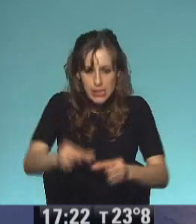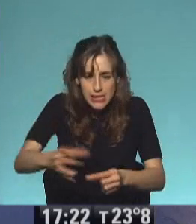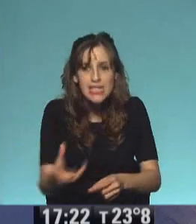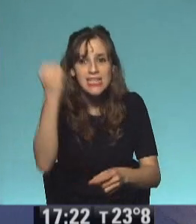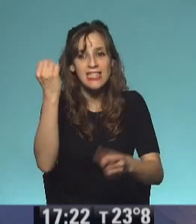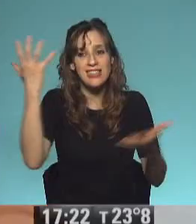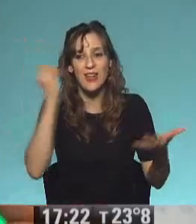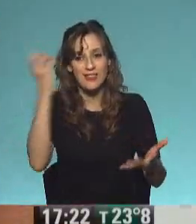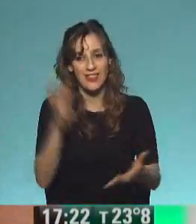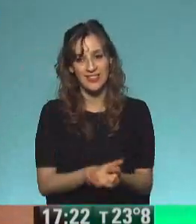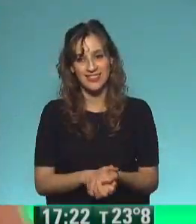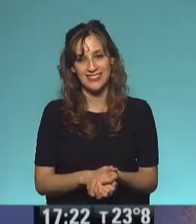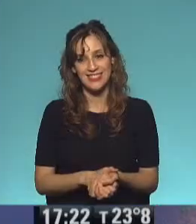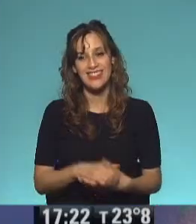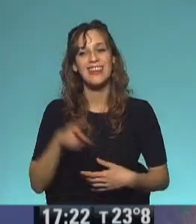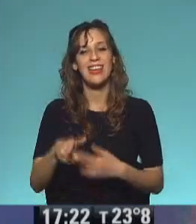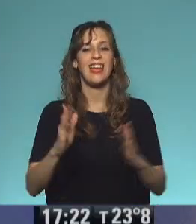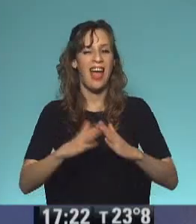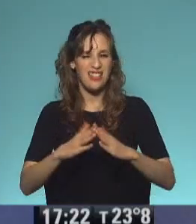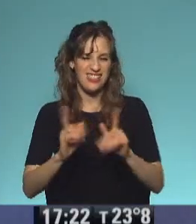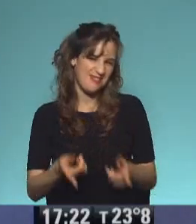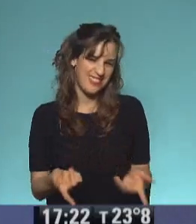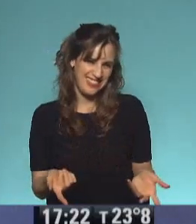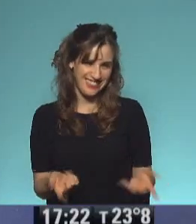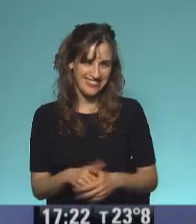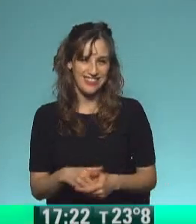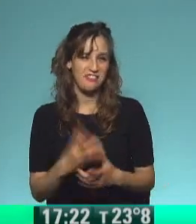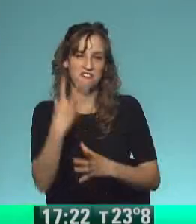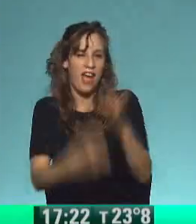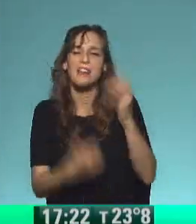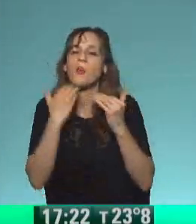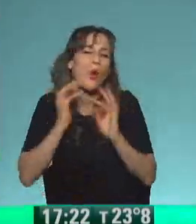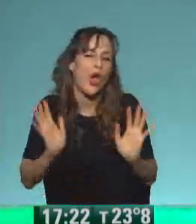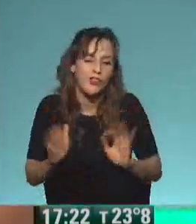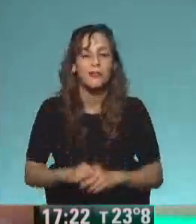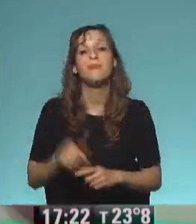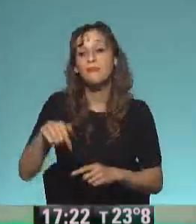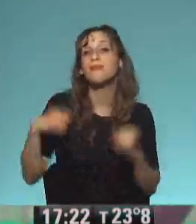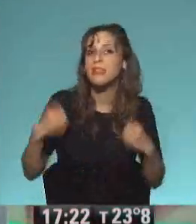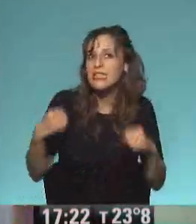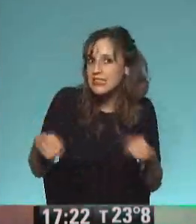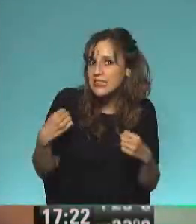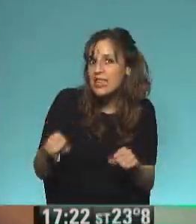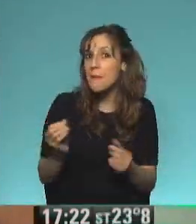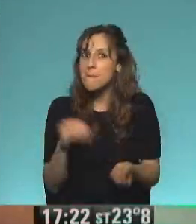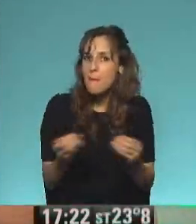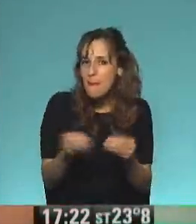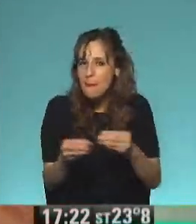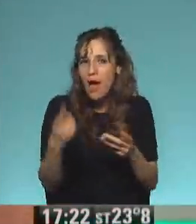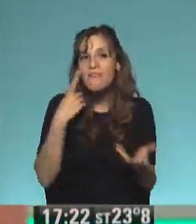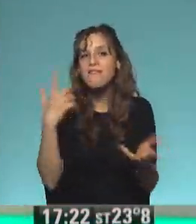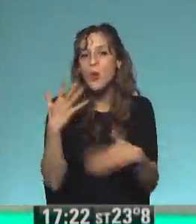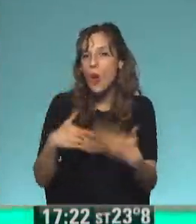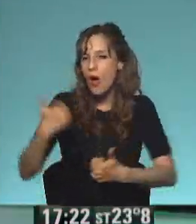Bueno, no importa, esto puede pasar en casa también. Entonces, seguimos practicando y le jugamos a alguien que tenga ahí un ratito de